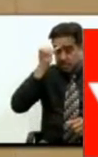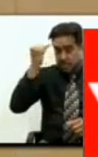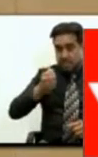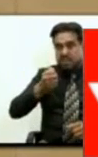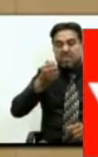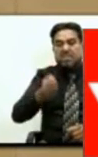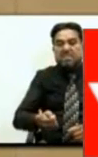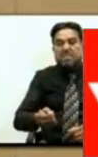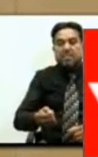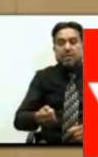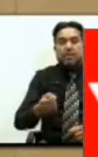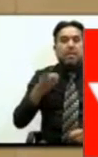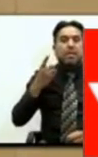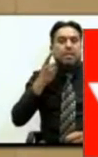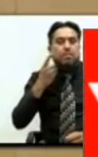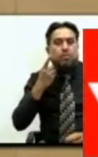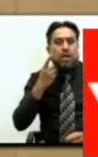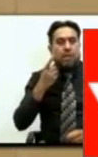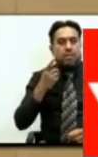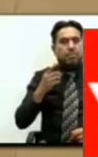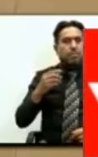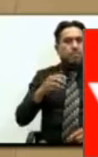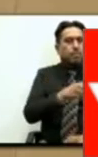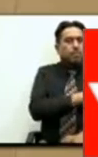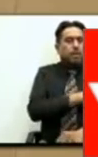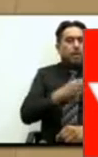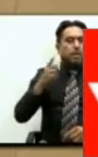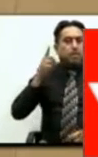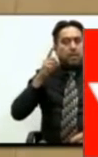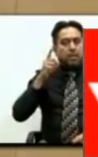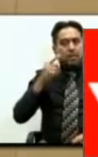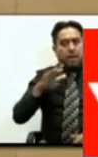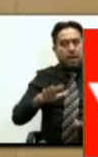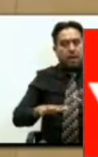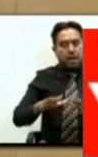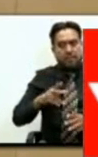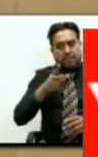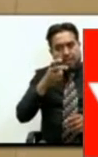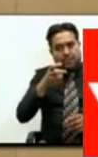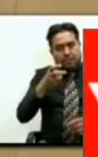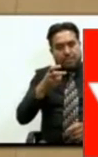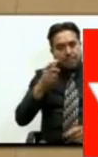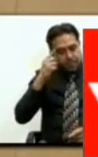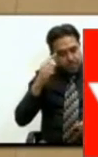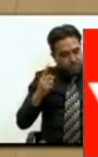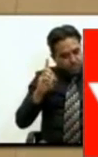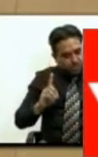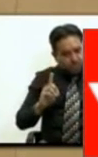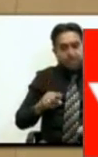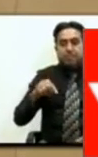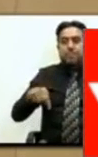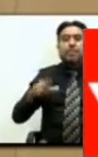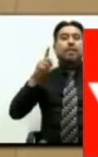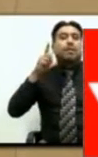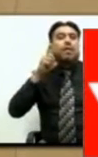significa ser diputado un poder legislativo en el poder legislativo justamente es el que actúa como